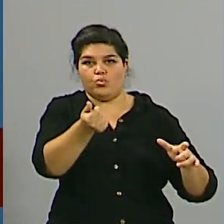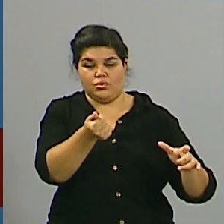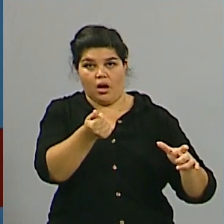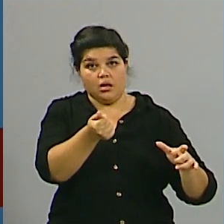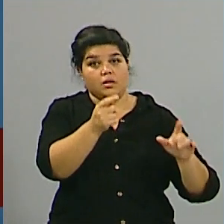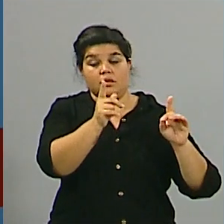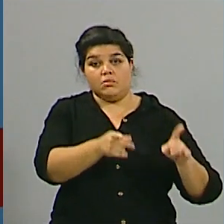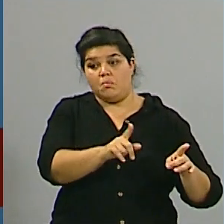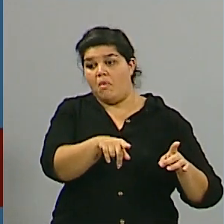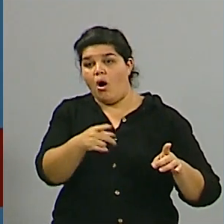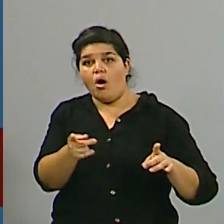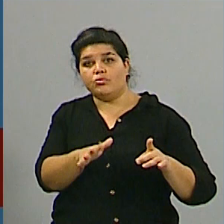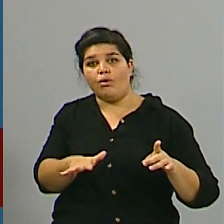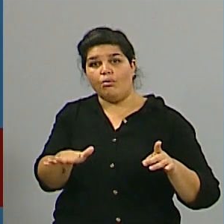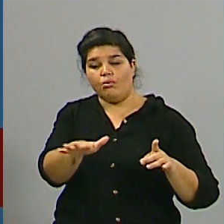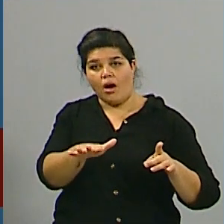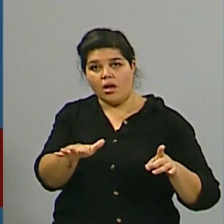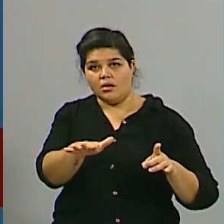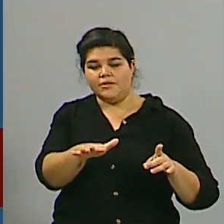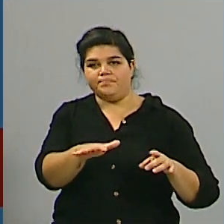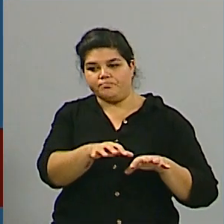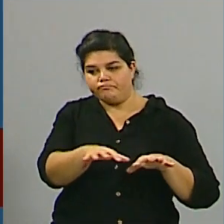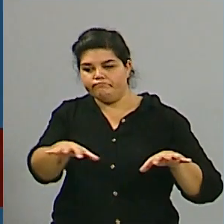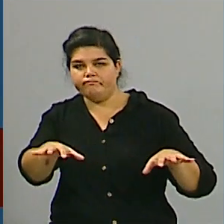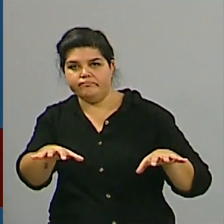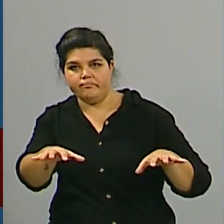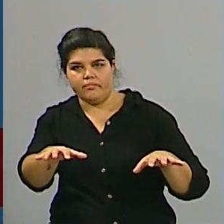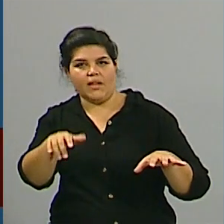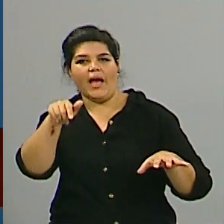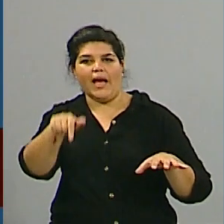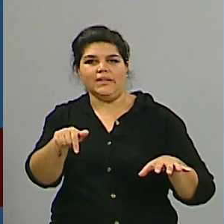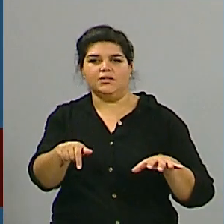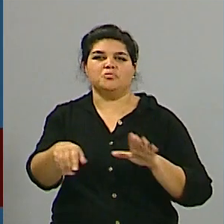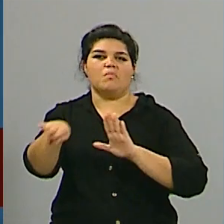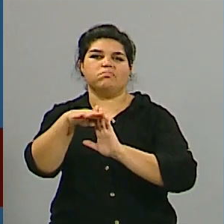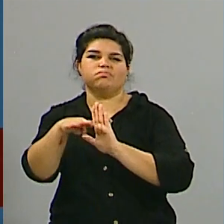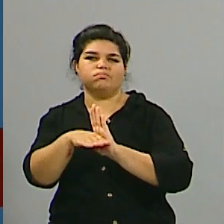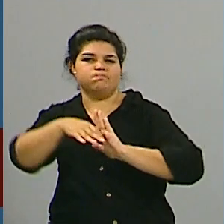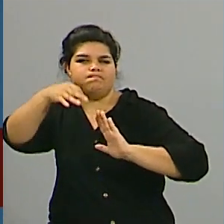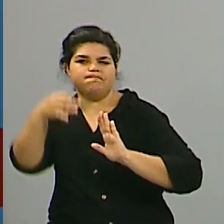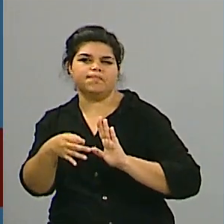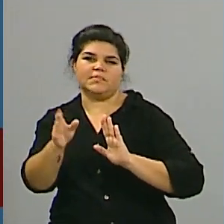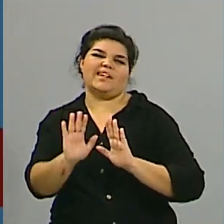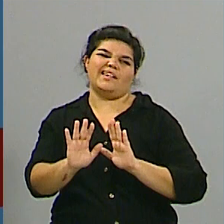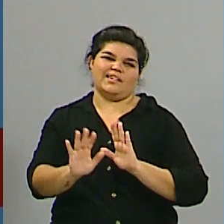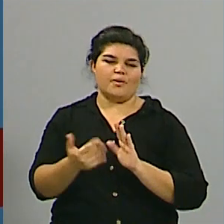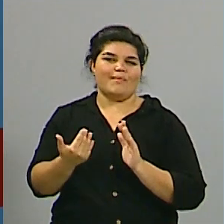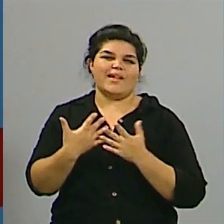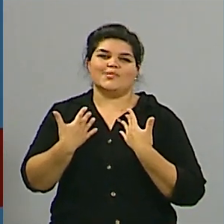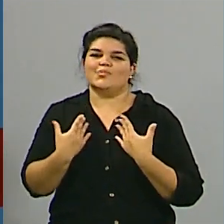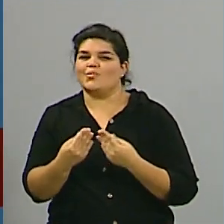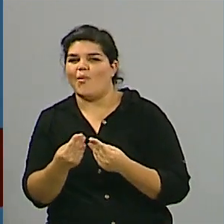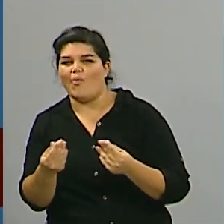laxas, digamos, en cuanto a la protección y a las restricciones. Y, por ejemplo, si hay actividades que la gente ya